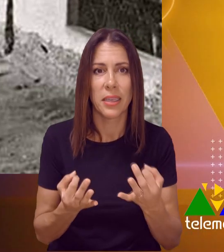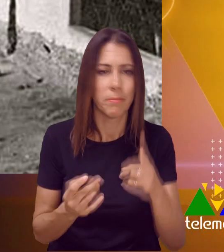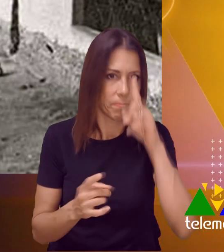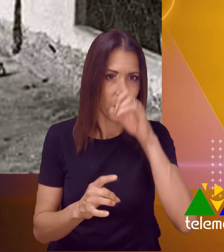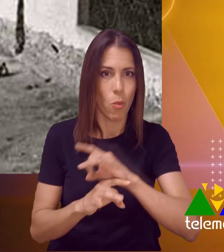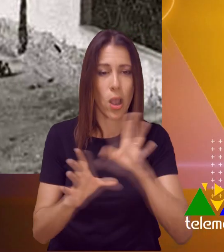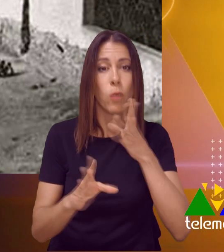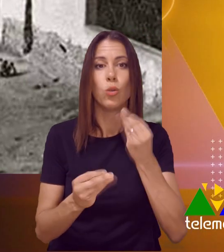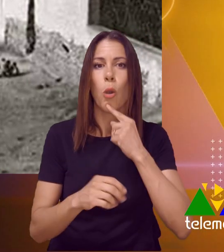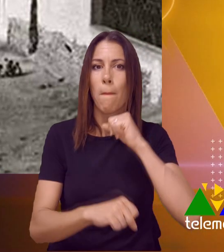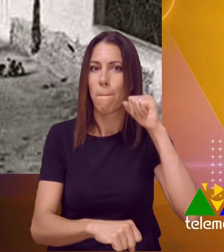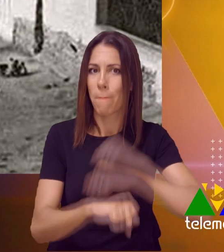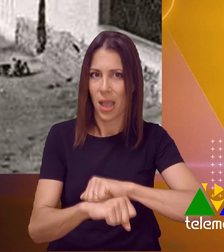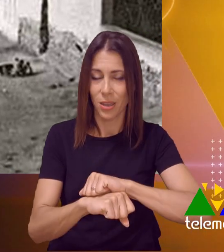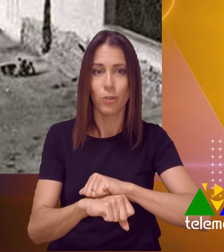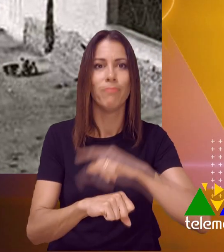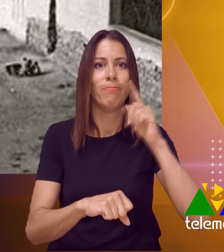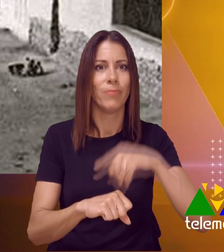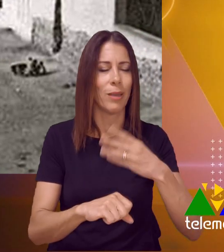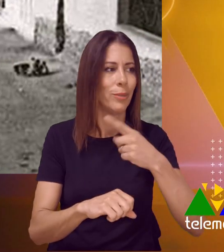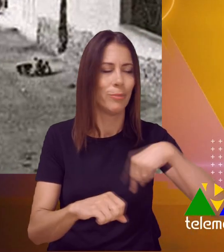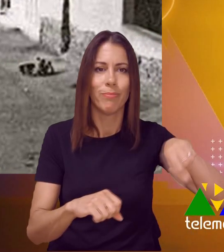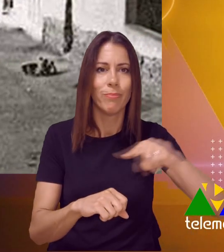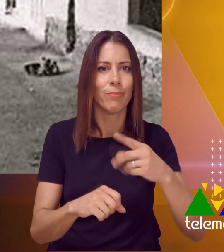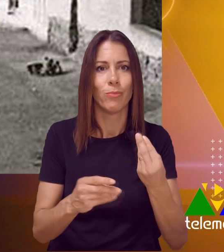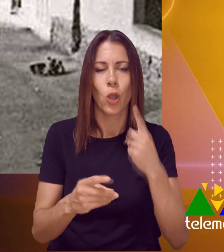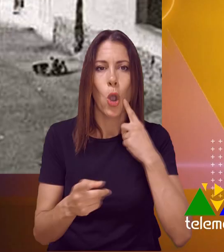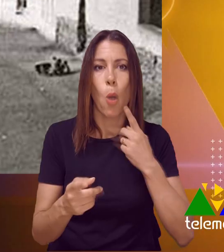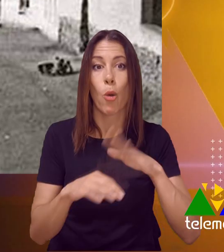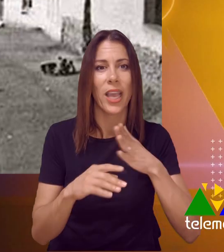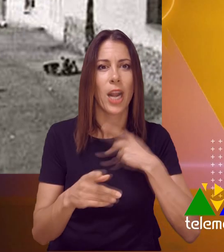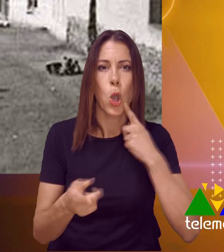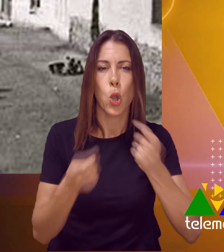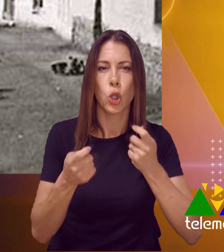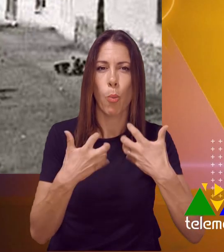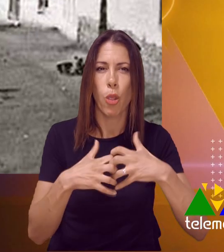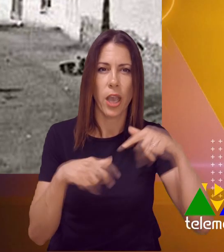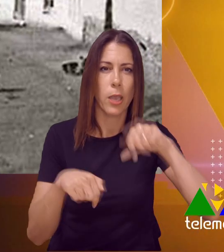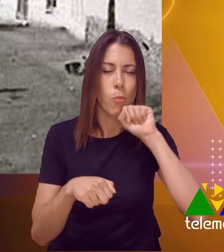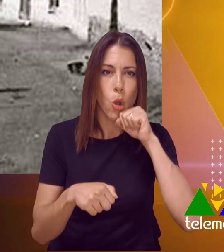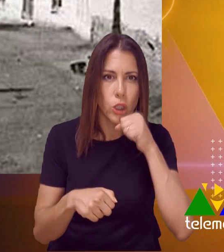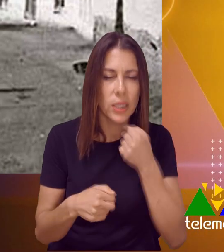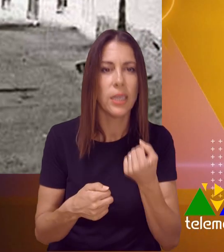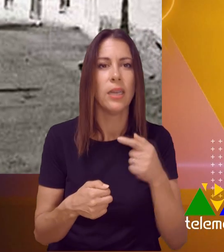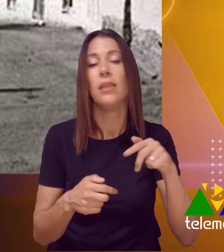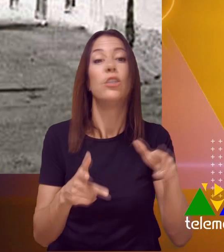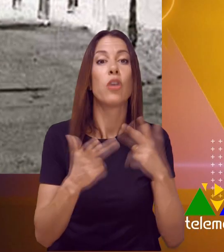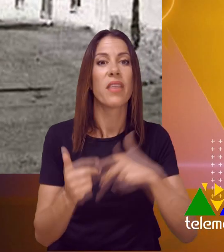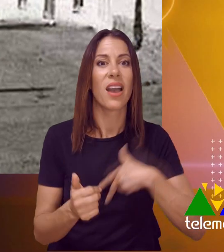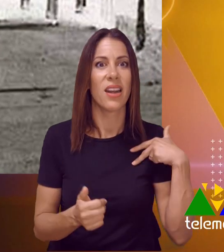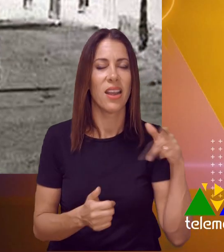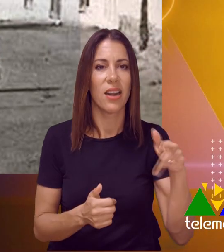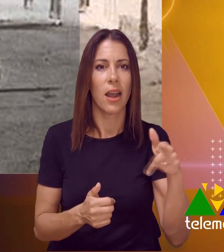evidentemente, paro obrero en Motril, monopolio del control de la producción en Motril, la Sociedad General